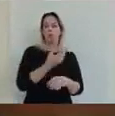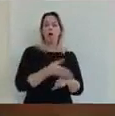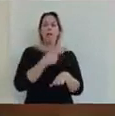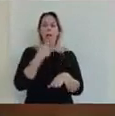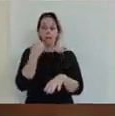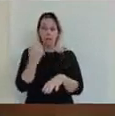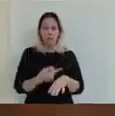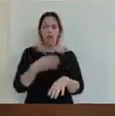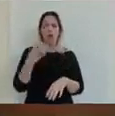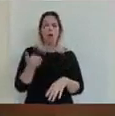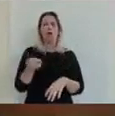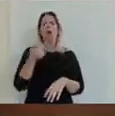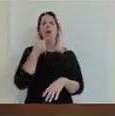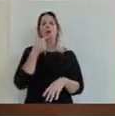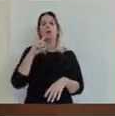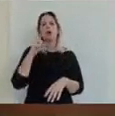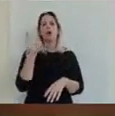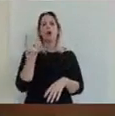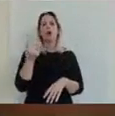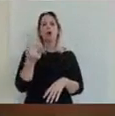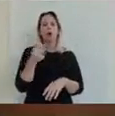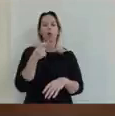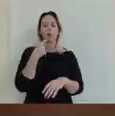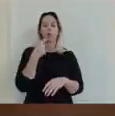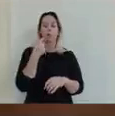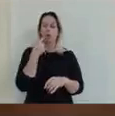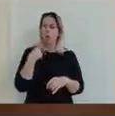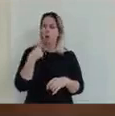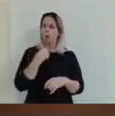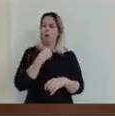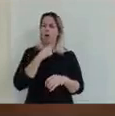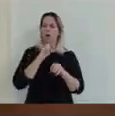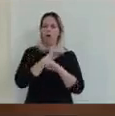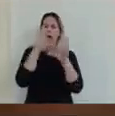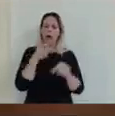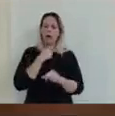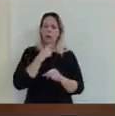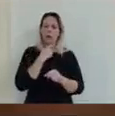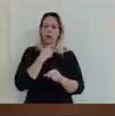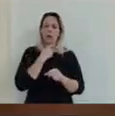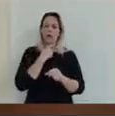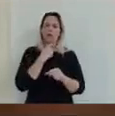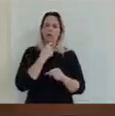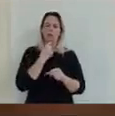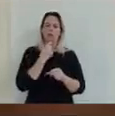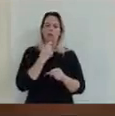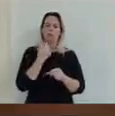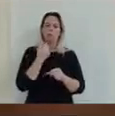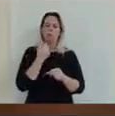que se hace proselitismo político, le quiero aclarar que en ningún momento nosotros dijimos que se iba a habilitar los gimnasios.